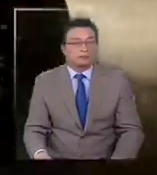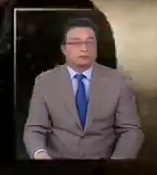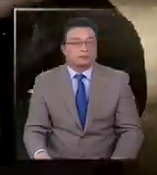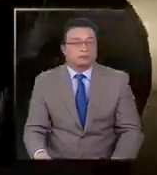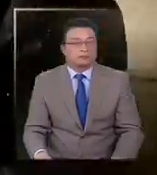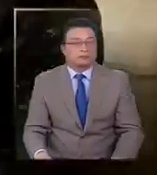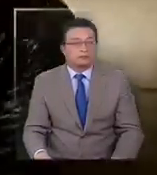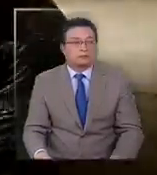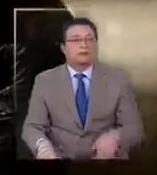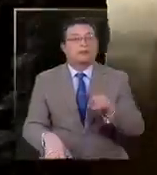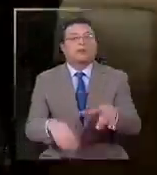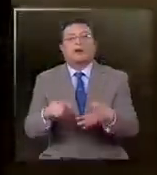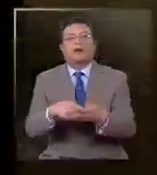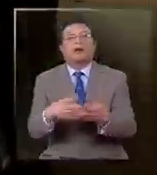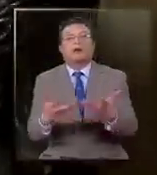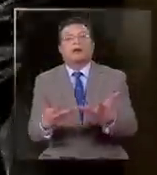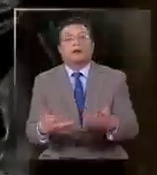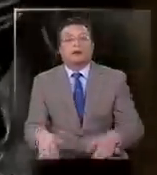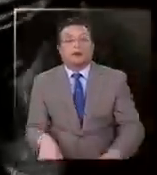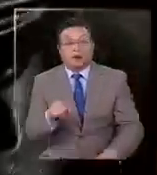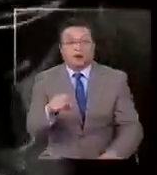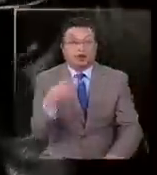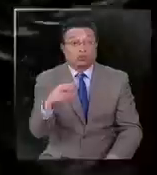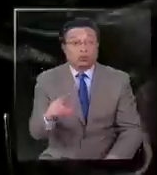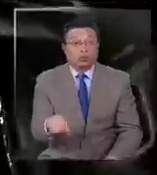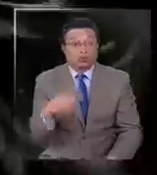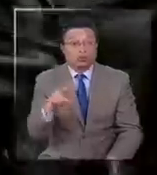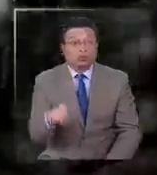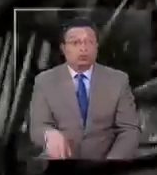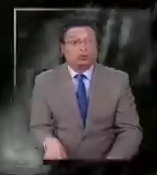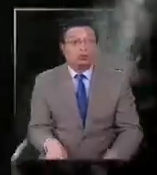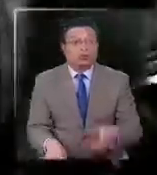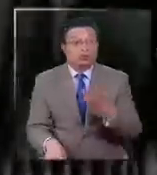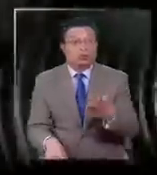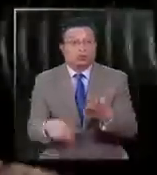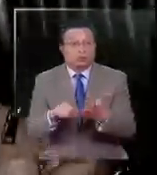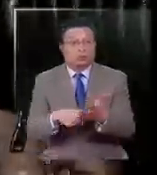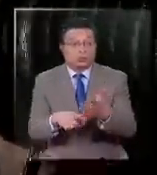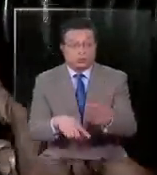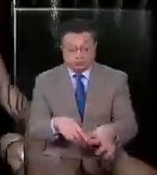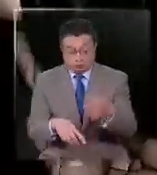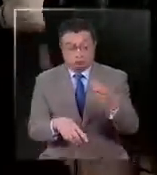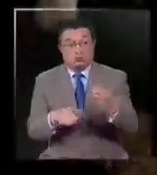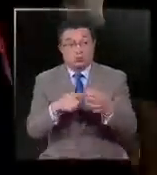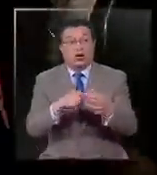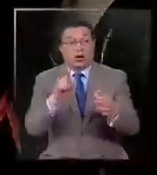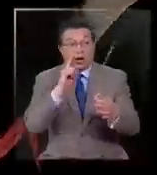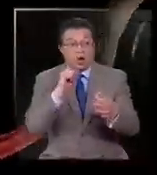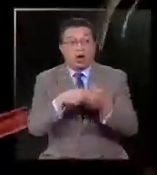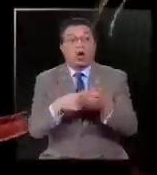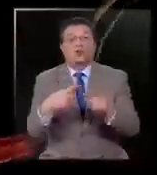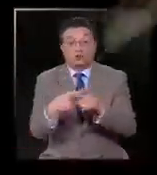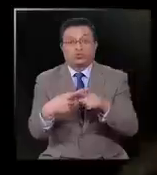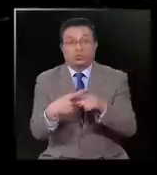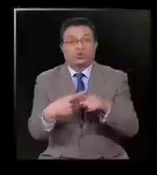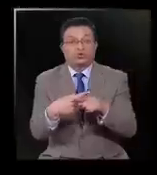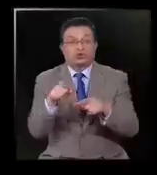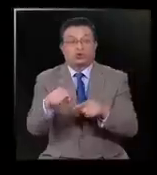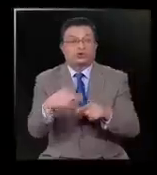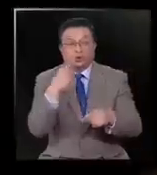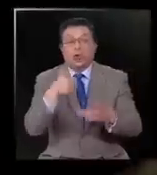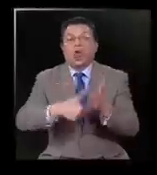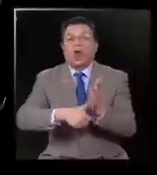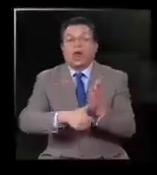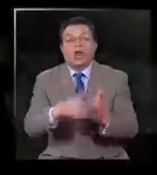y esto es tuyo miren acabo de encontrar que anda trayendo un cuchillo y no anda